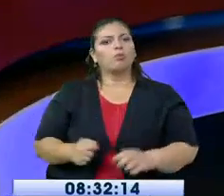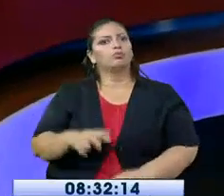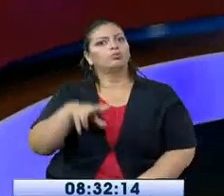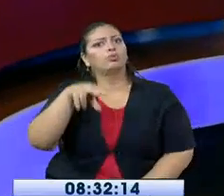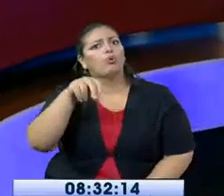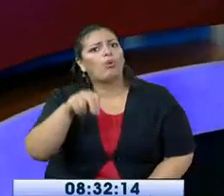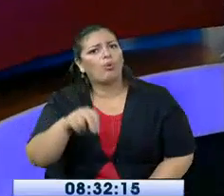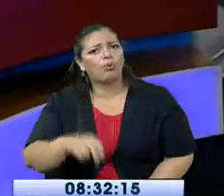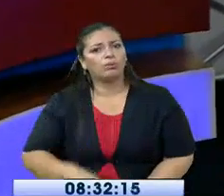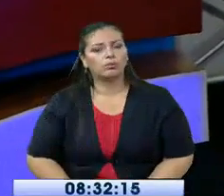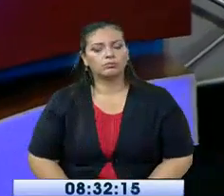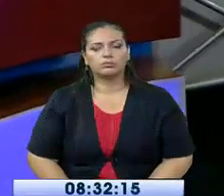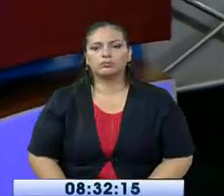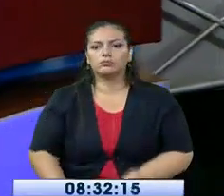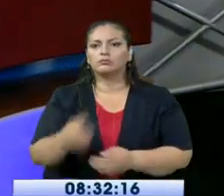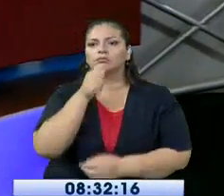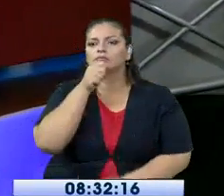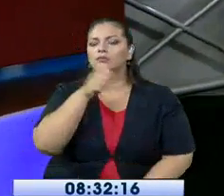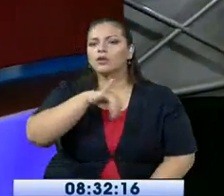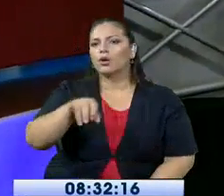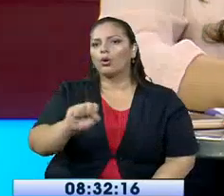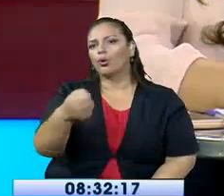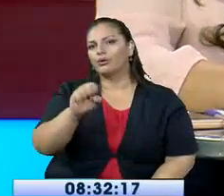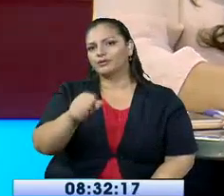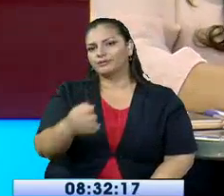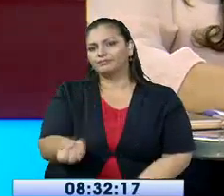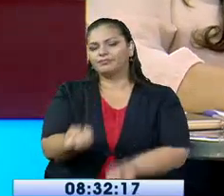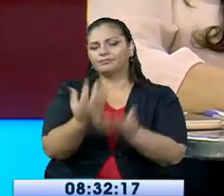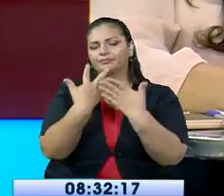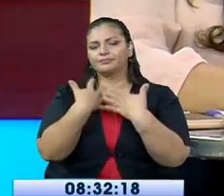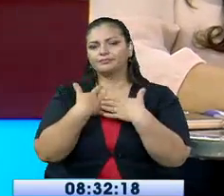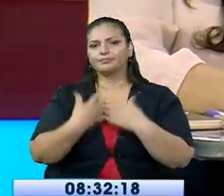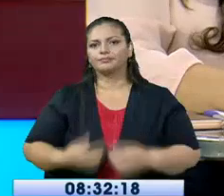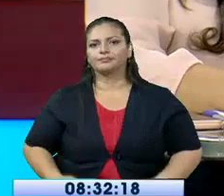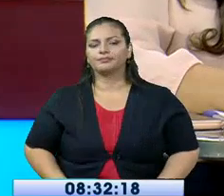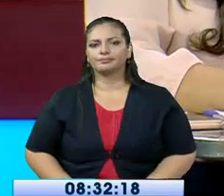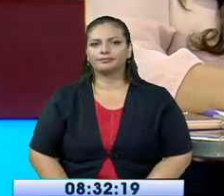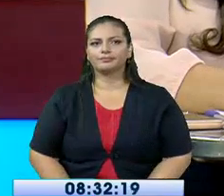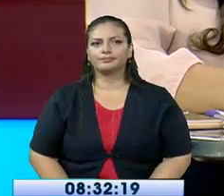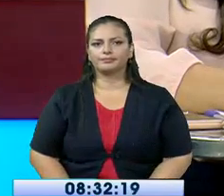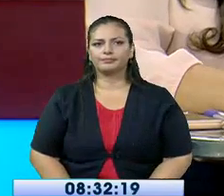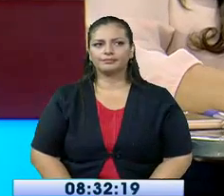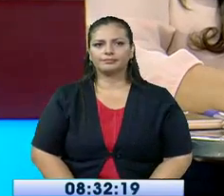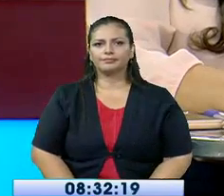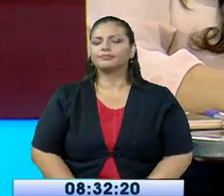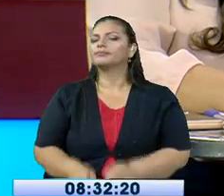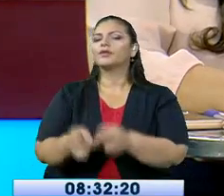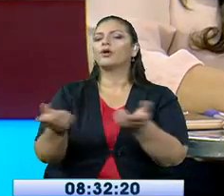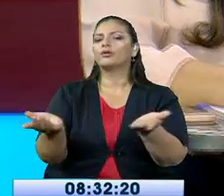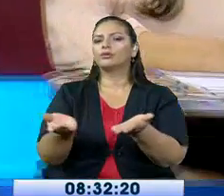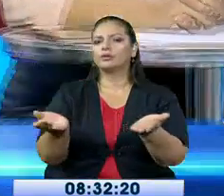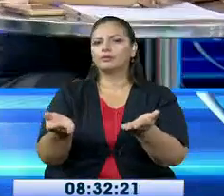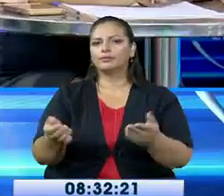A esta hora nos enlazamos ya con José Morales, está listo para informarnos. Adelante, José, excelente día para ti. ¿Dónde te encuentras?